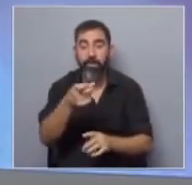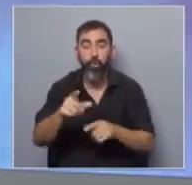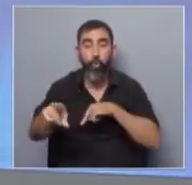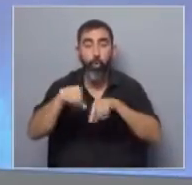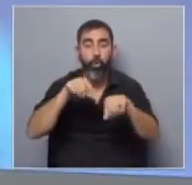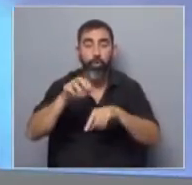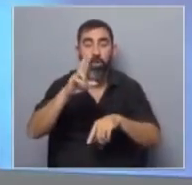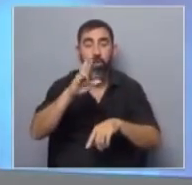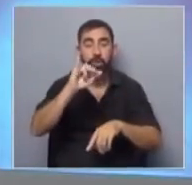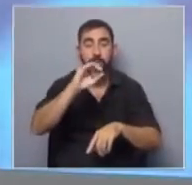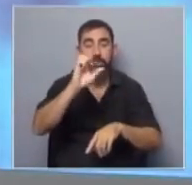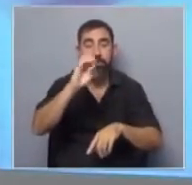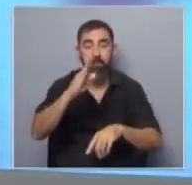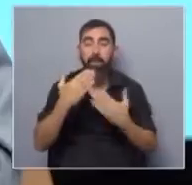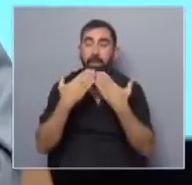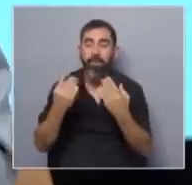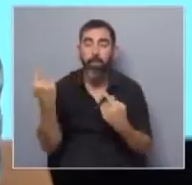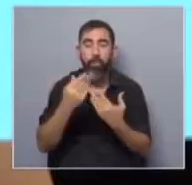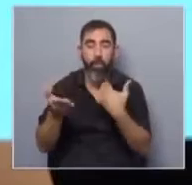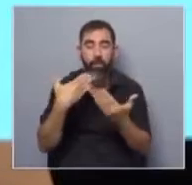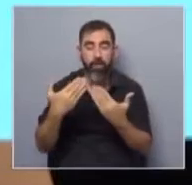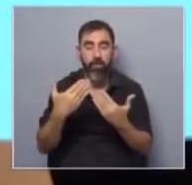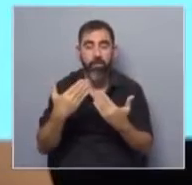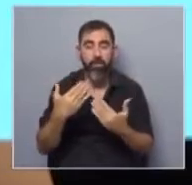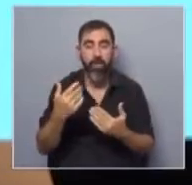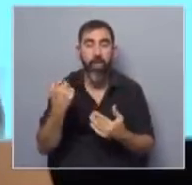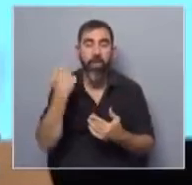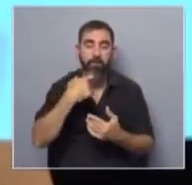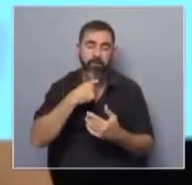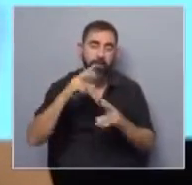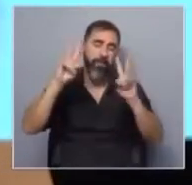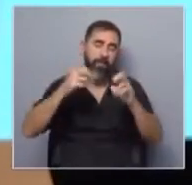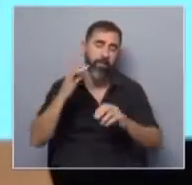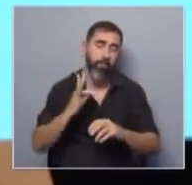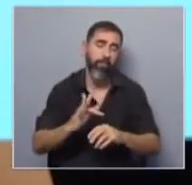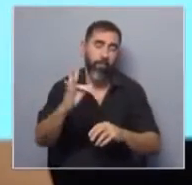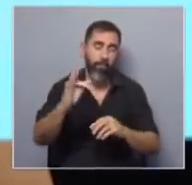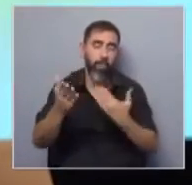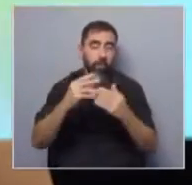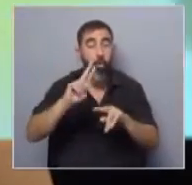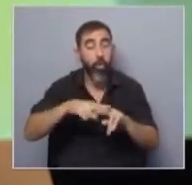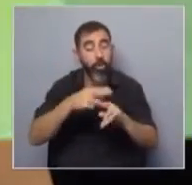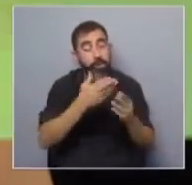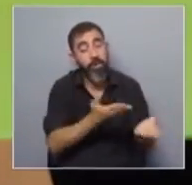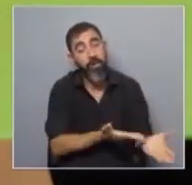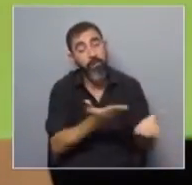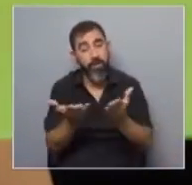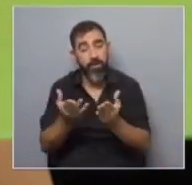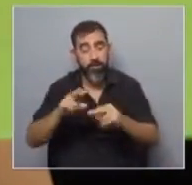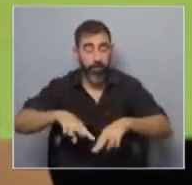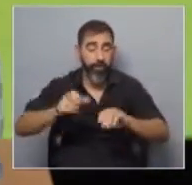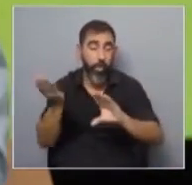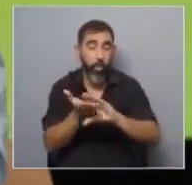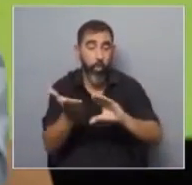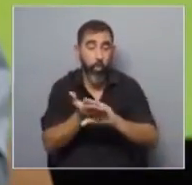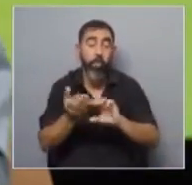de la RICEP. Muchas gracias por estos minutos. Queda un universo de temas, pero volvemos a insistir con la invitación a recorrer los documentos y bueno,